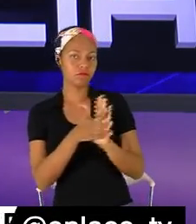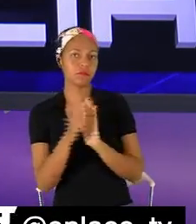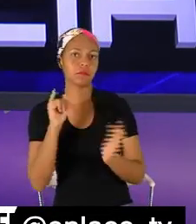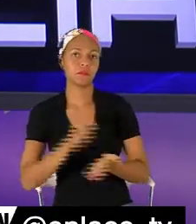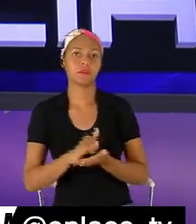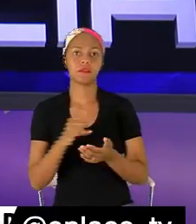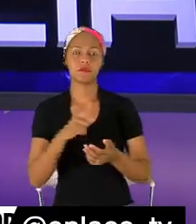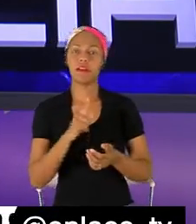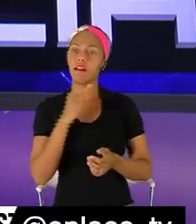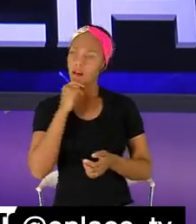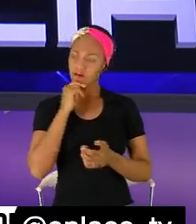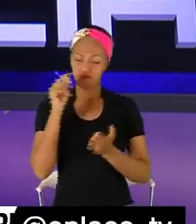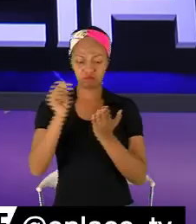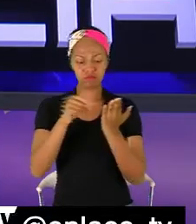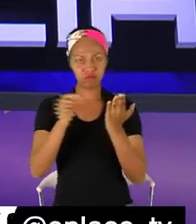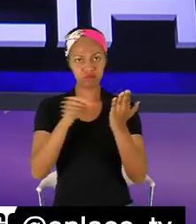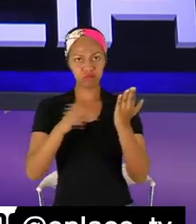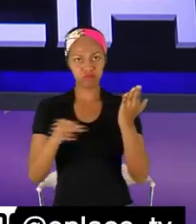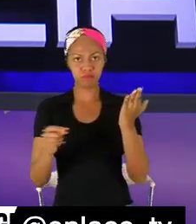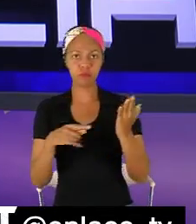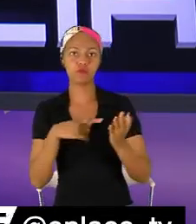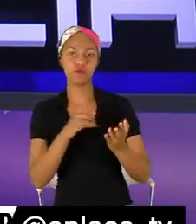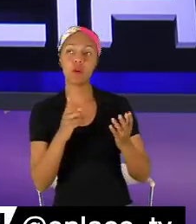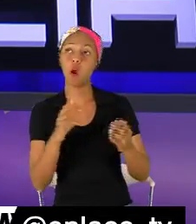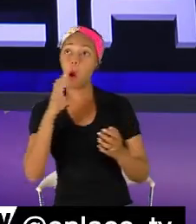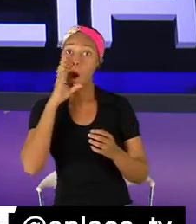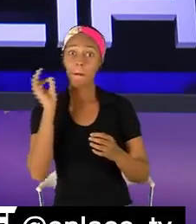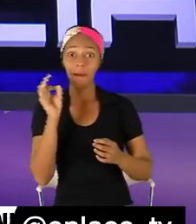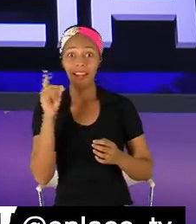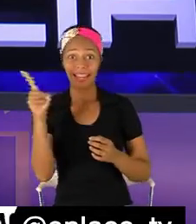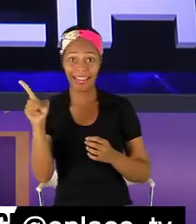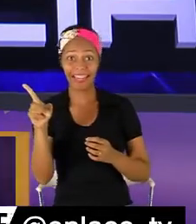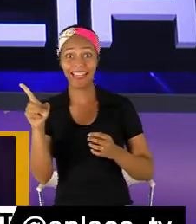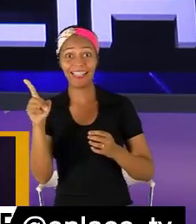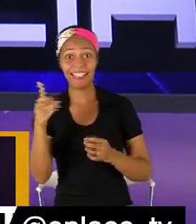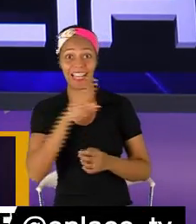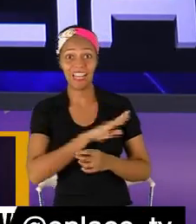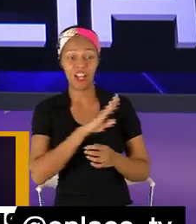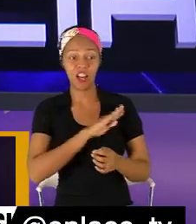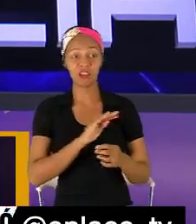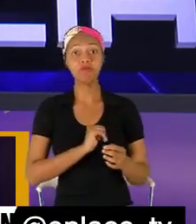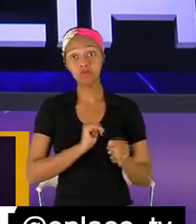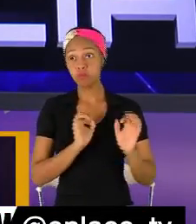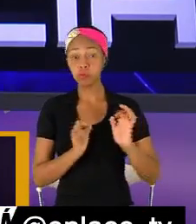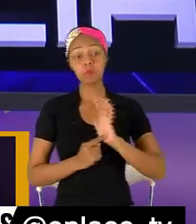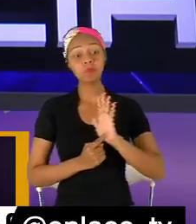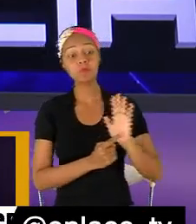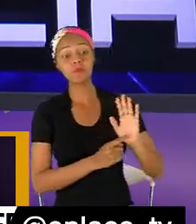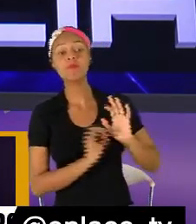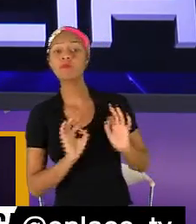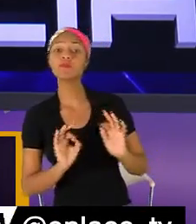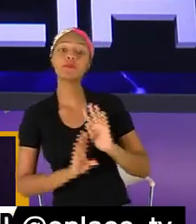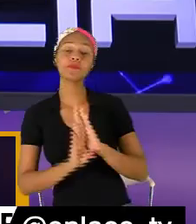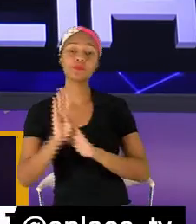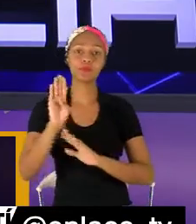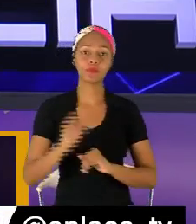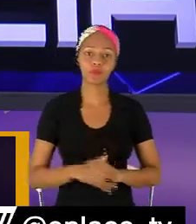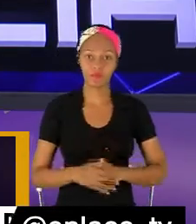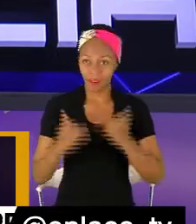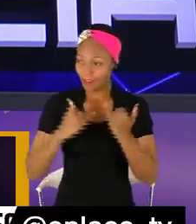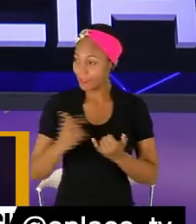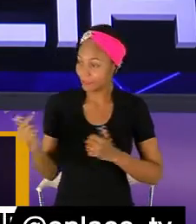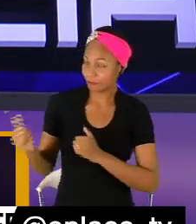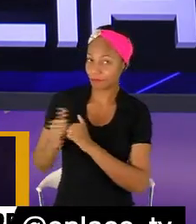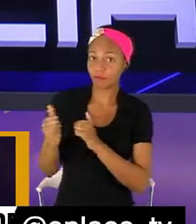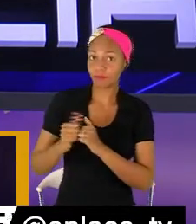es considerado la carta de navegabilidad ahora del alcalde para ejecutar en nuestro municipio. En este momento, en el set de Enlace Noticias, se